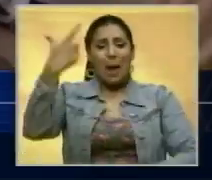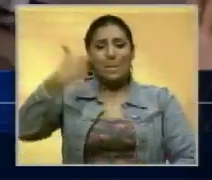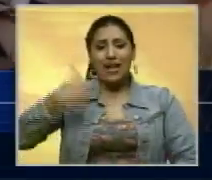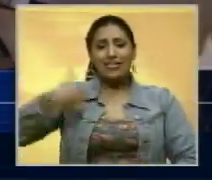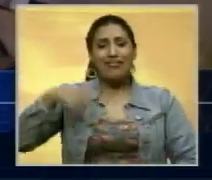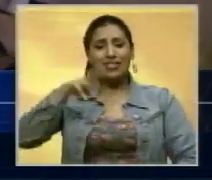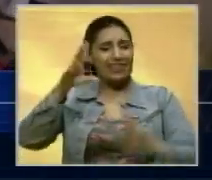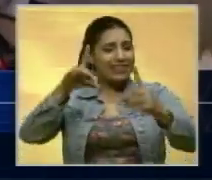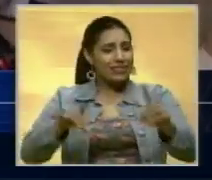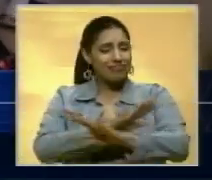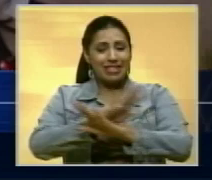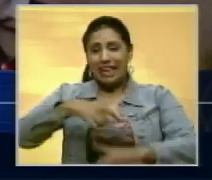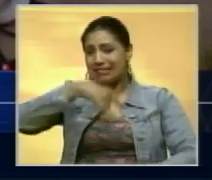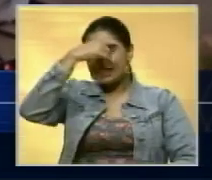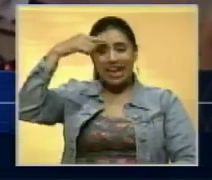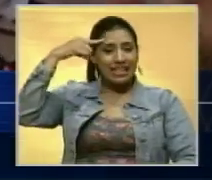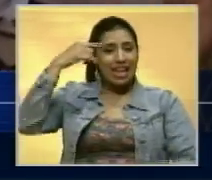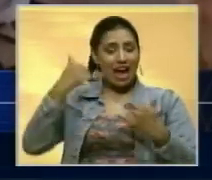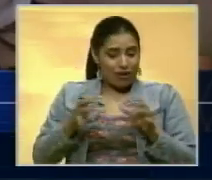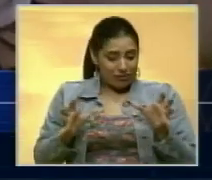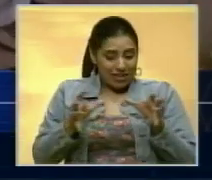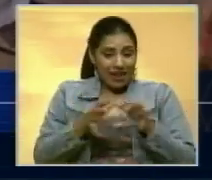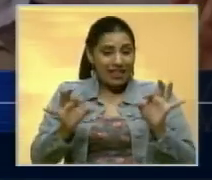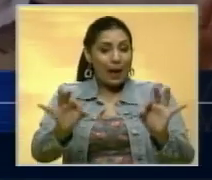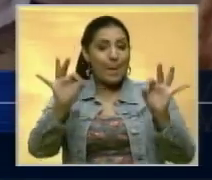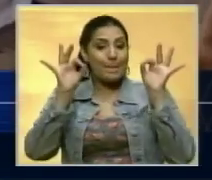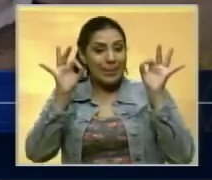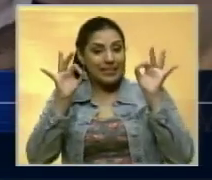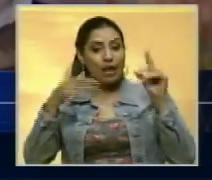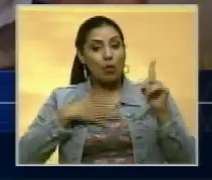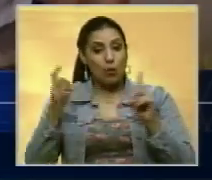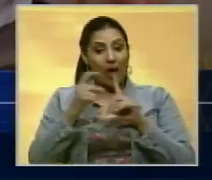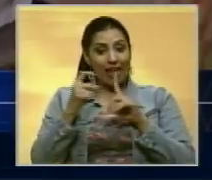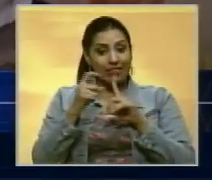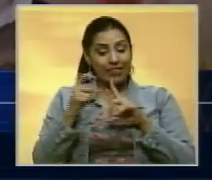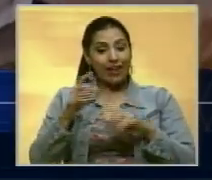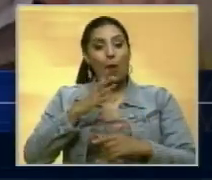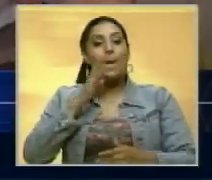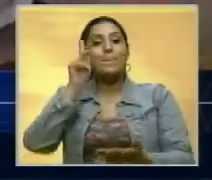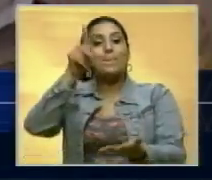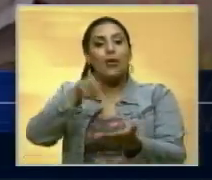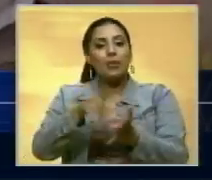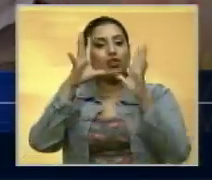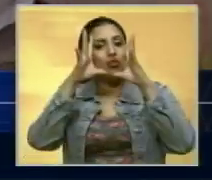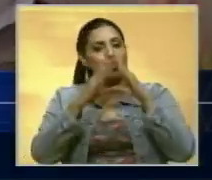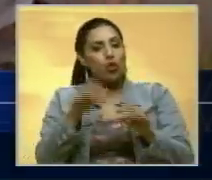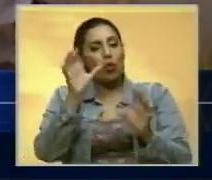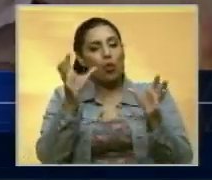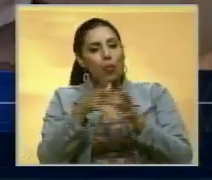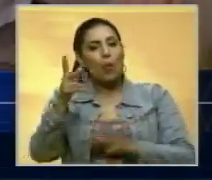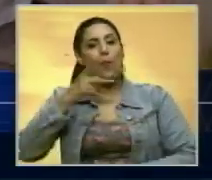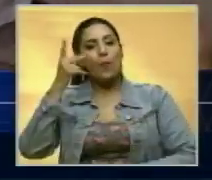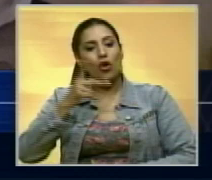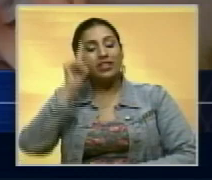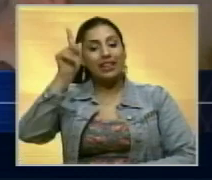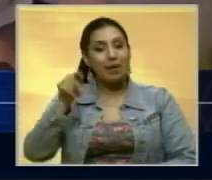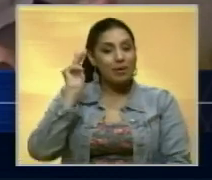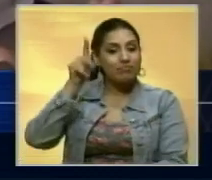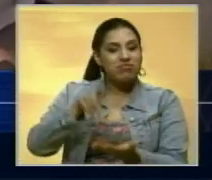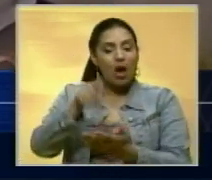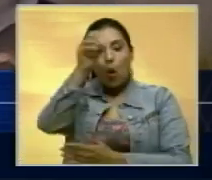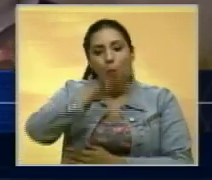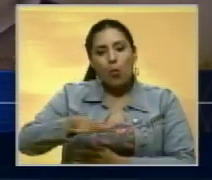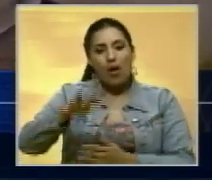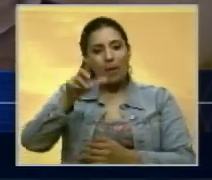deltano decidió, y esta reunión extraordinaria en Acción Democrática, con la presencia de todos los factores políticos y la presencia del